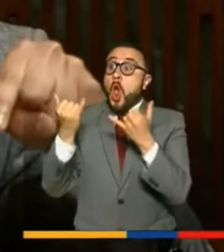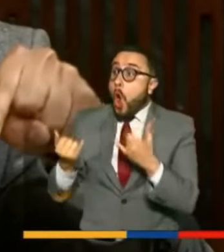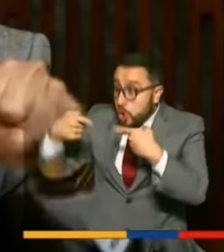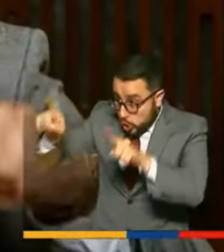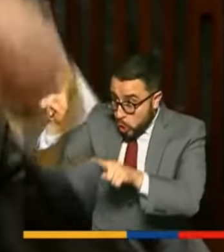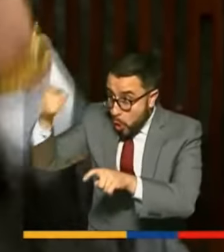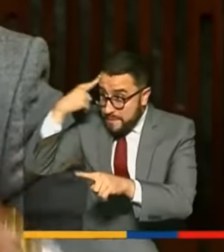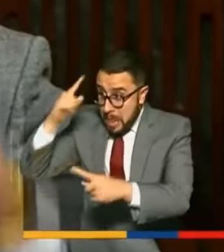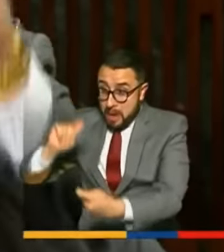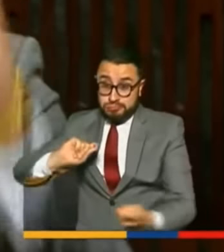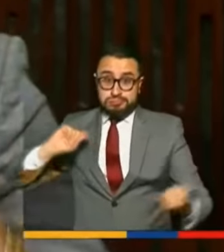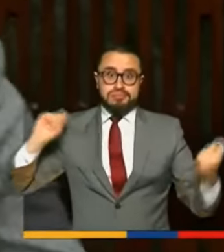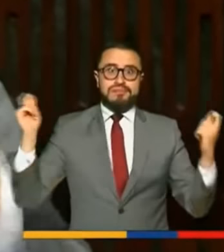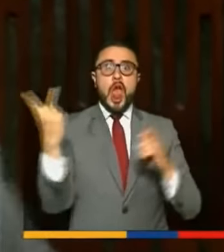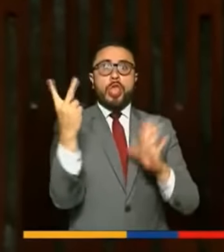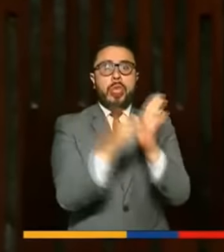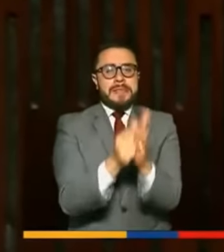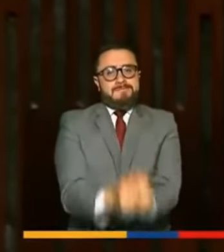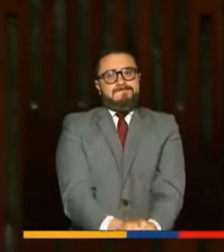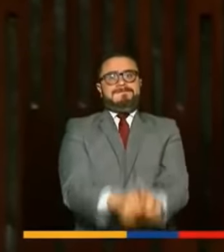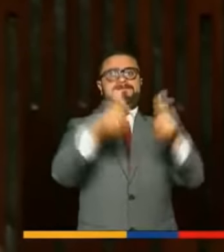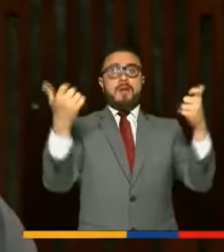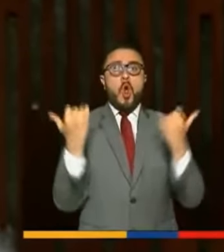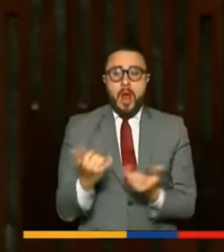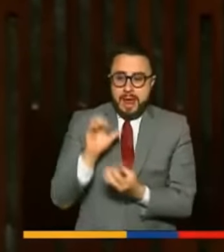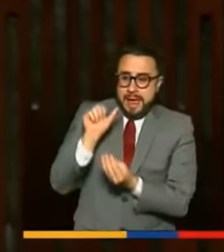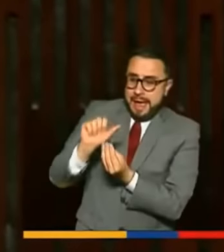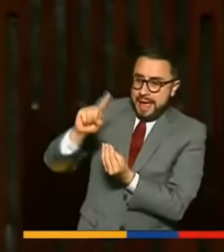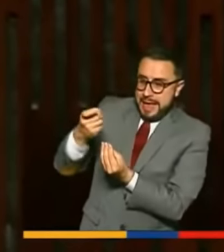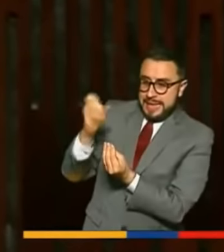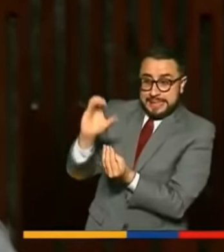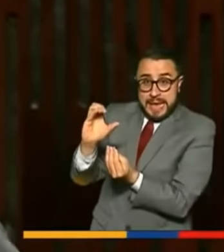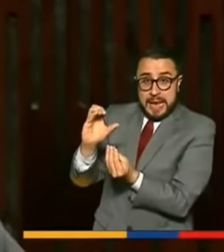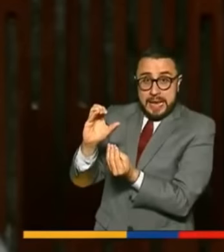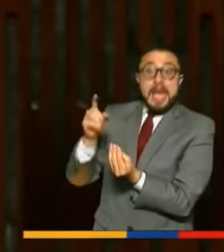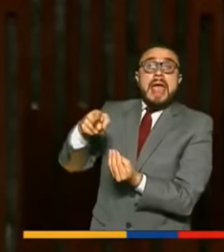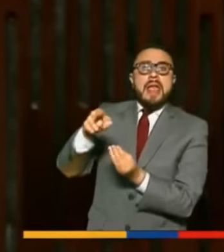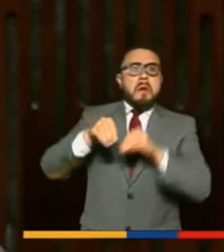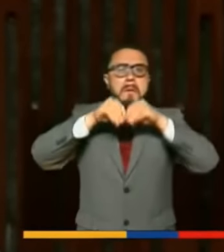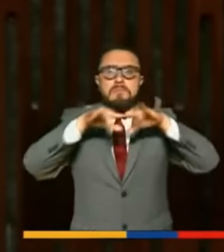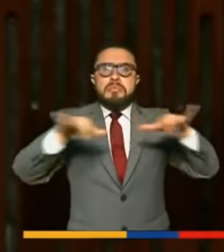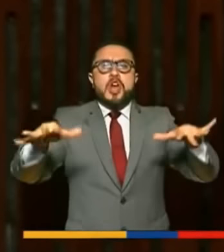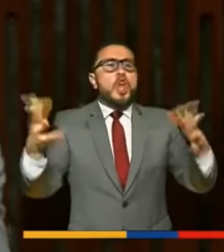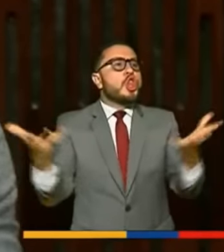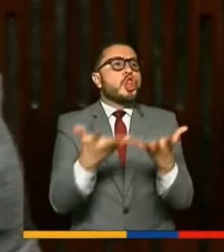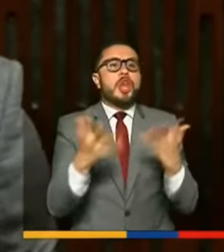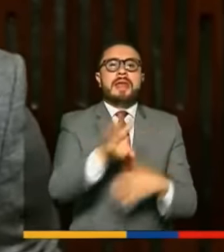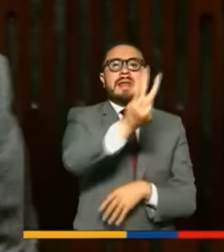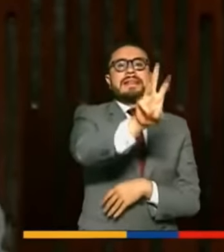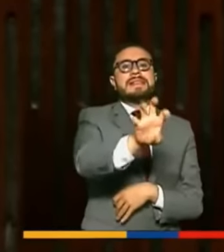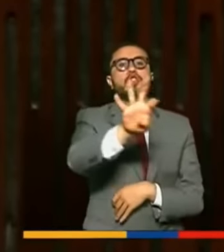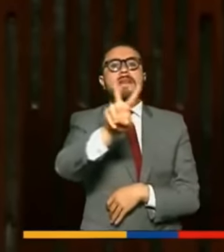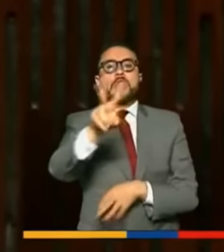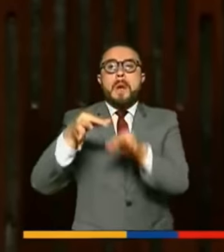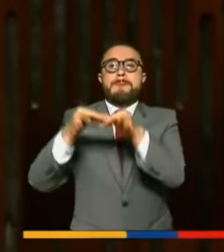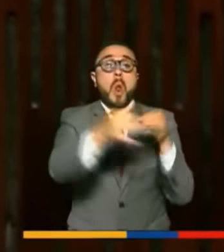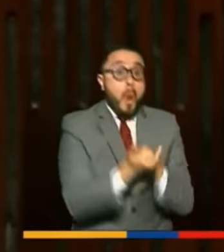se ha duplicado. Hoy las autodefensas gaitanistas de Colombia tienen presencia en 392 municipios de